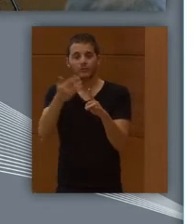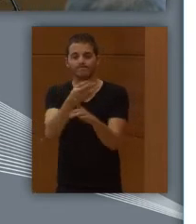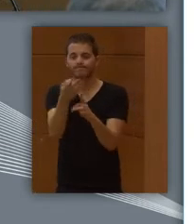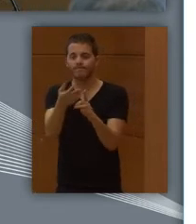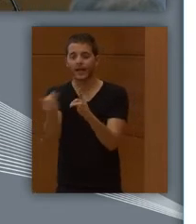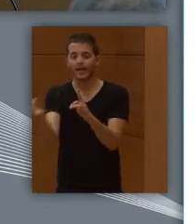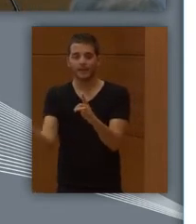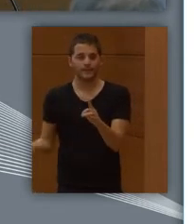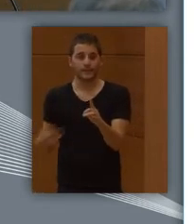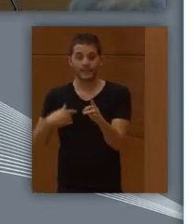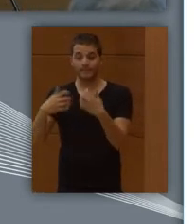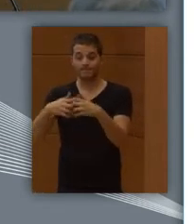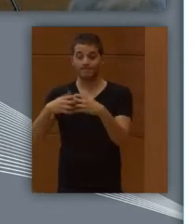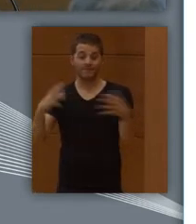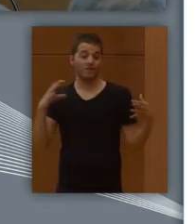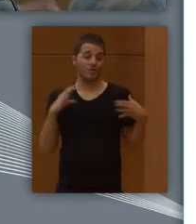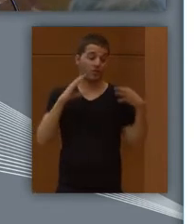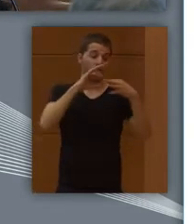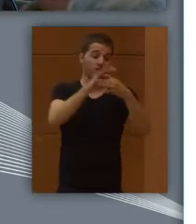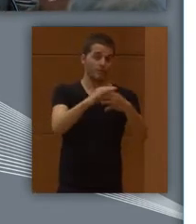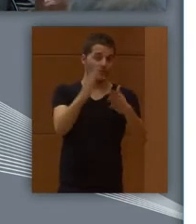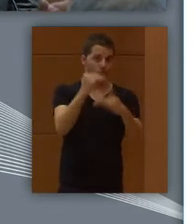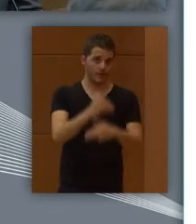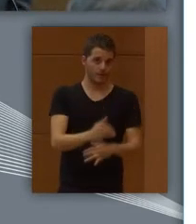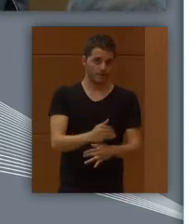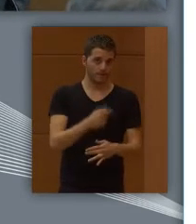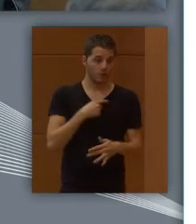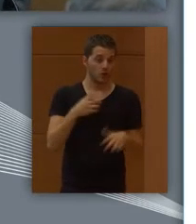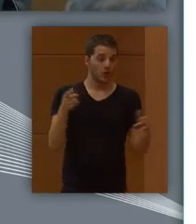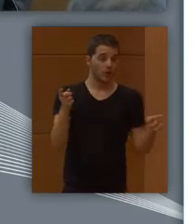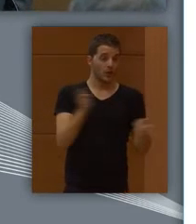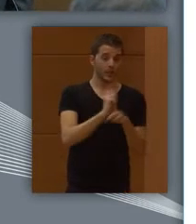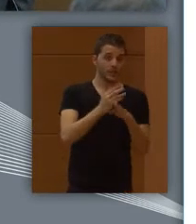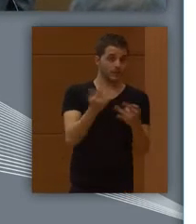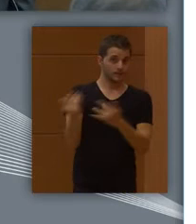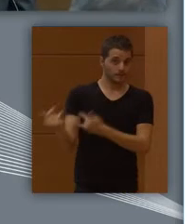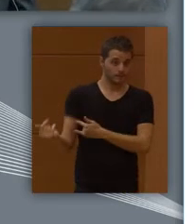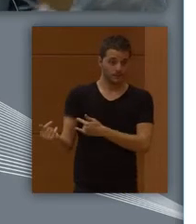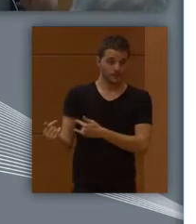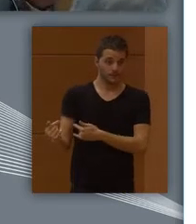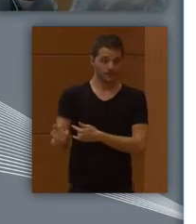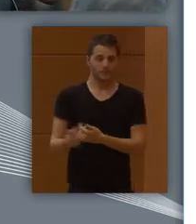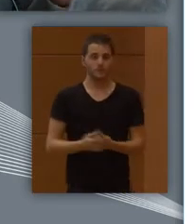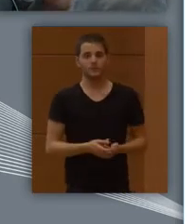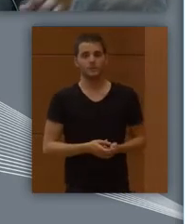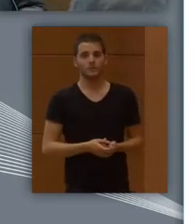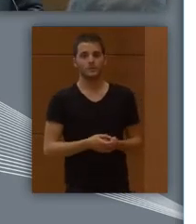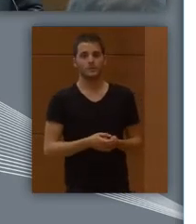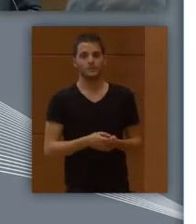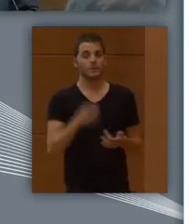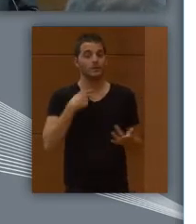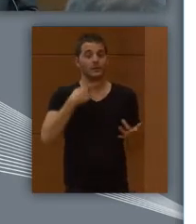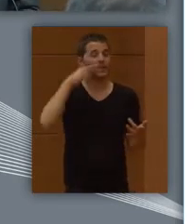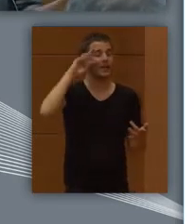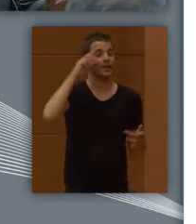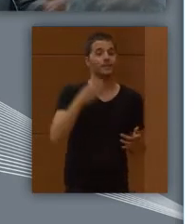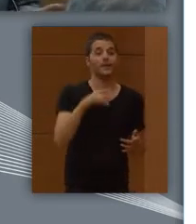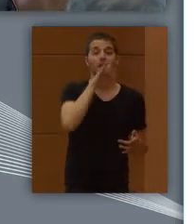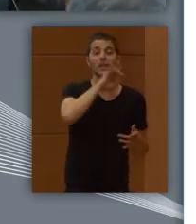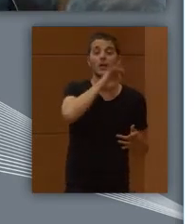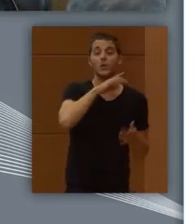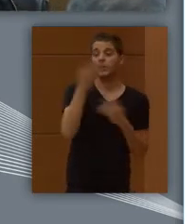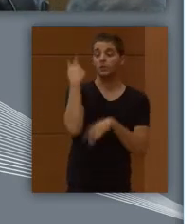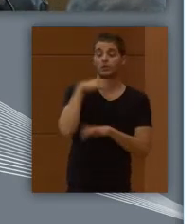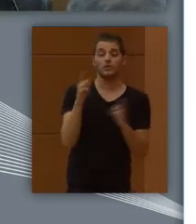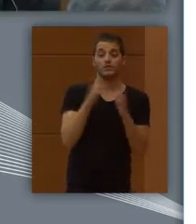correlación no funciona, ¿no? Bueno, muy rápidamente, la pequeña anécdota, el pequeño cuento